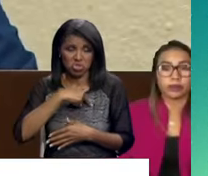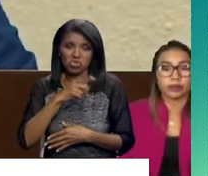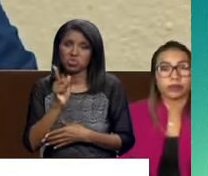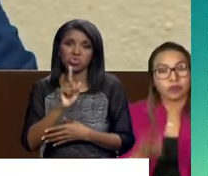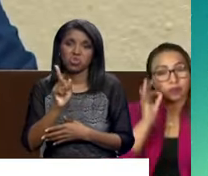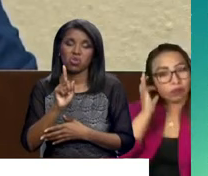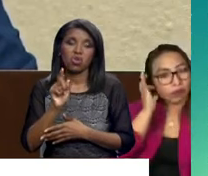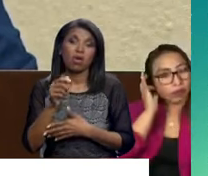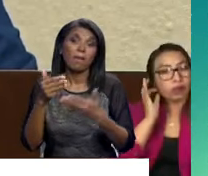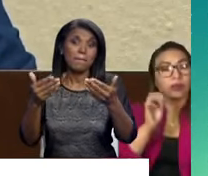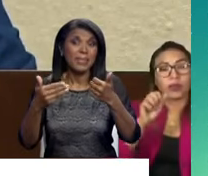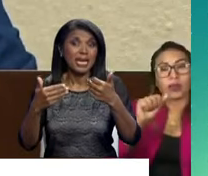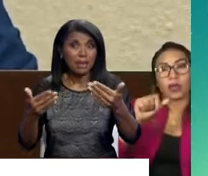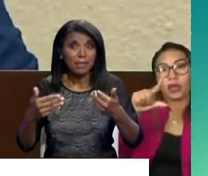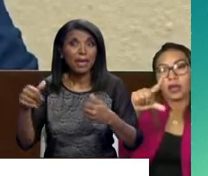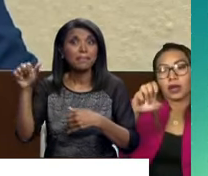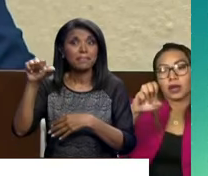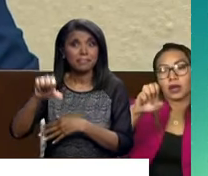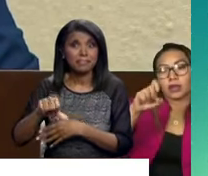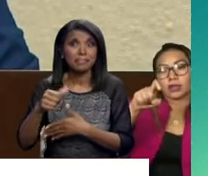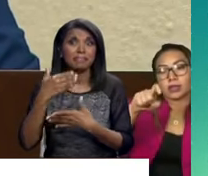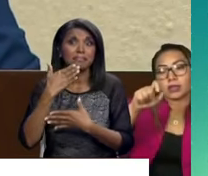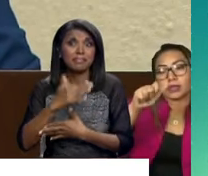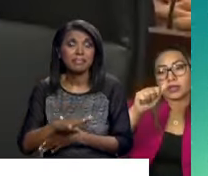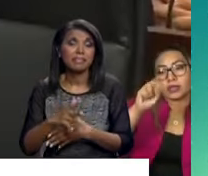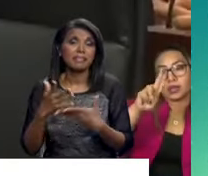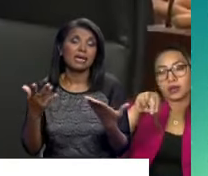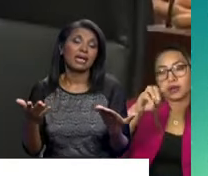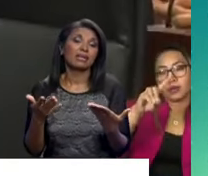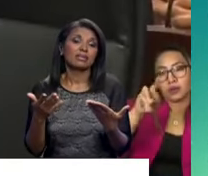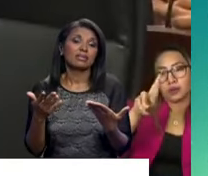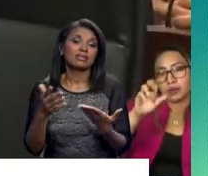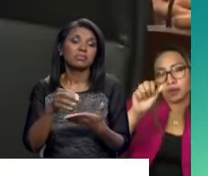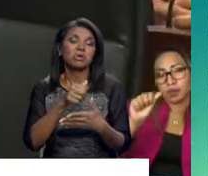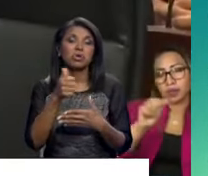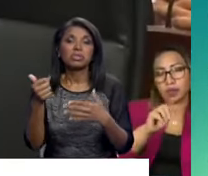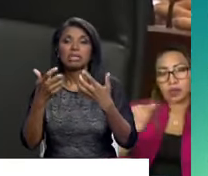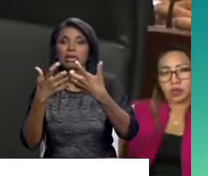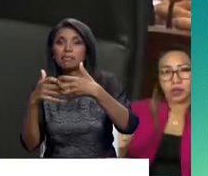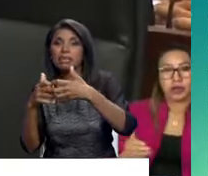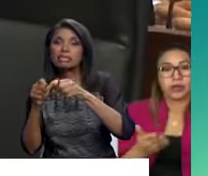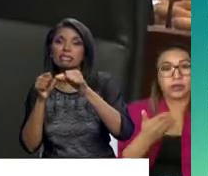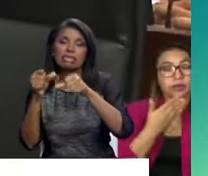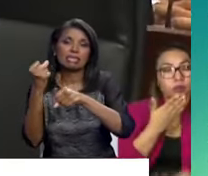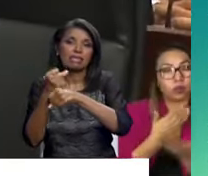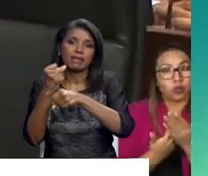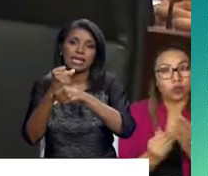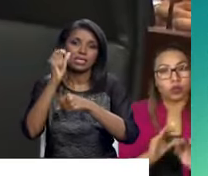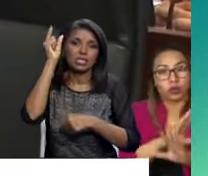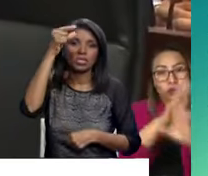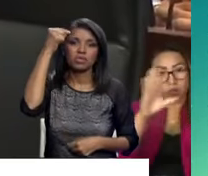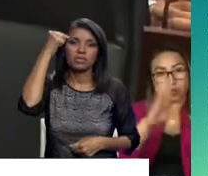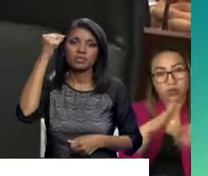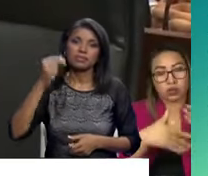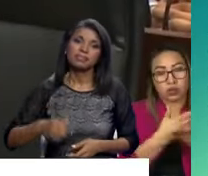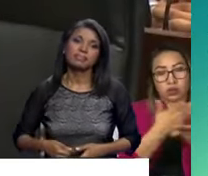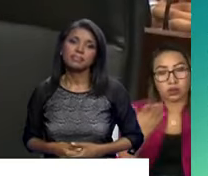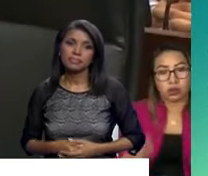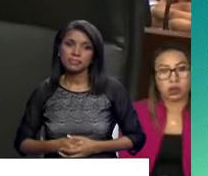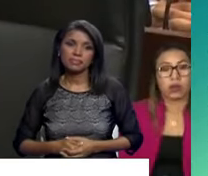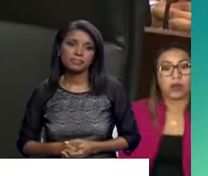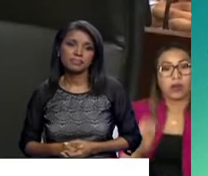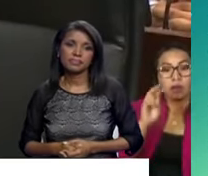los panameños que esas empresas que han sido condenadas por actos de corrupción sigan lucrando con fondos del Estado en nuestro país. ¿El nombre de la